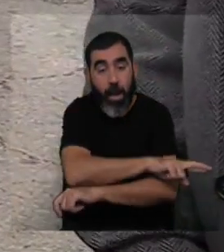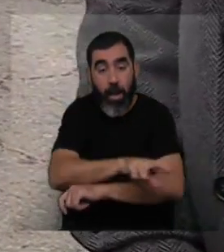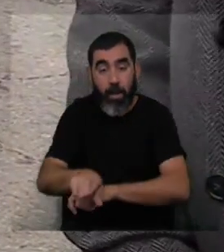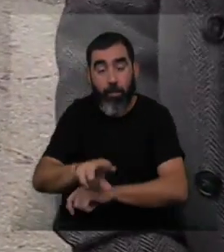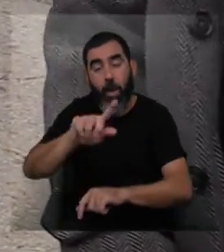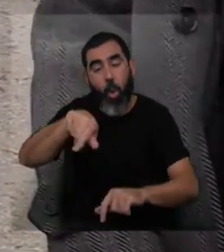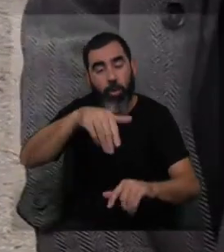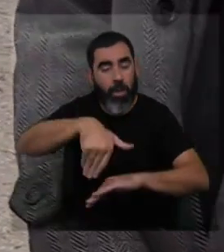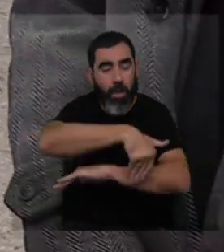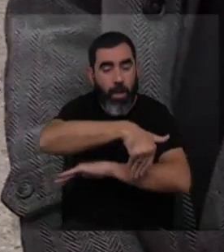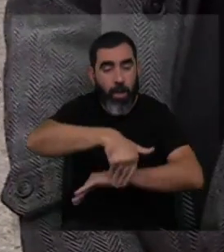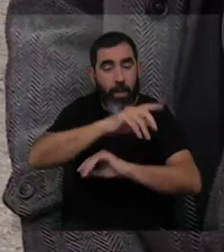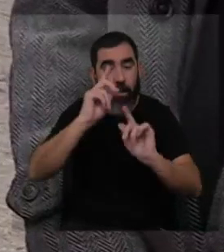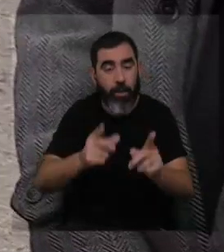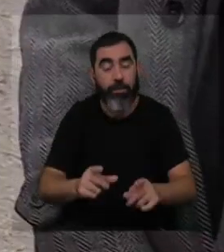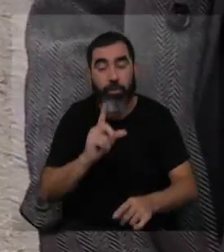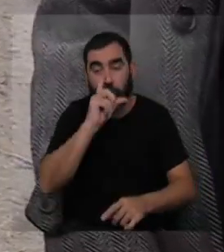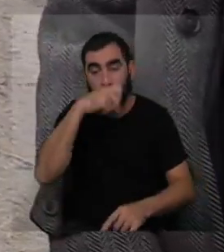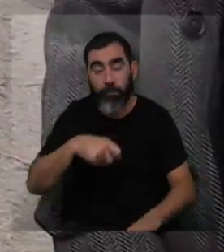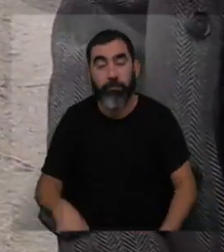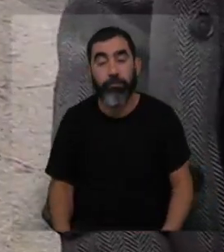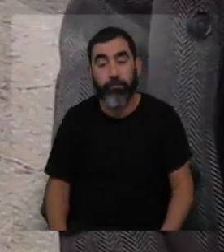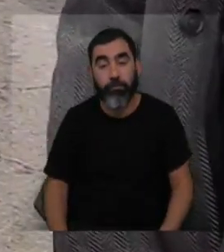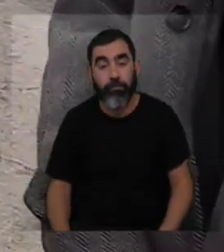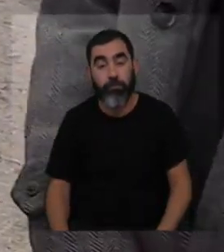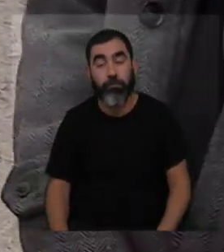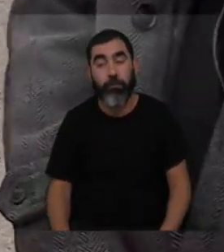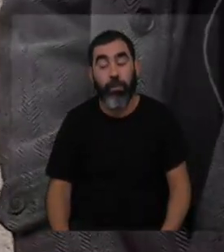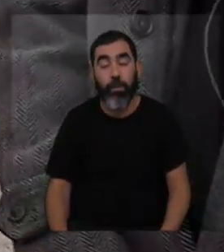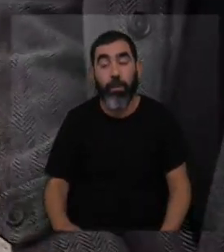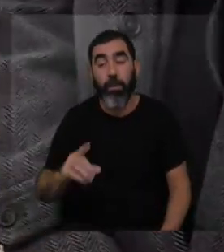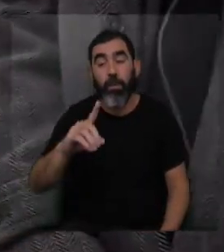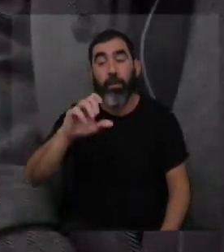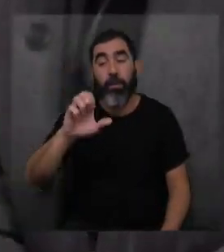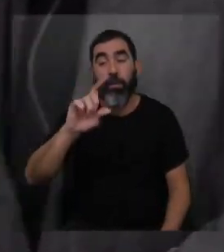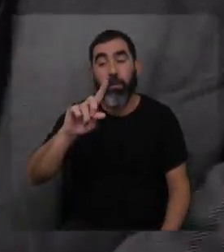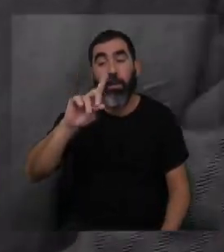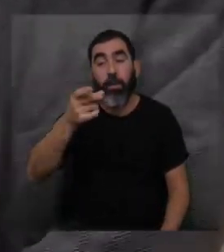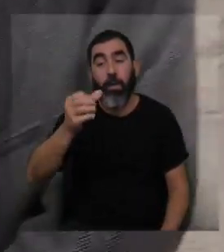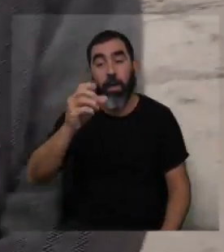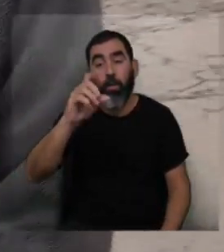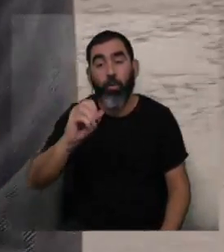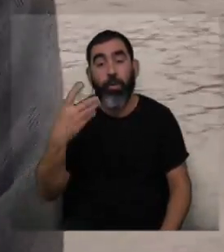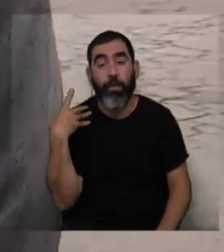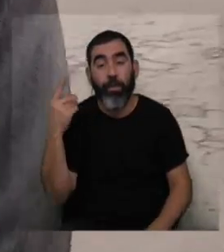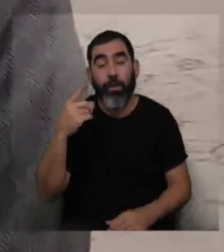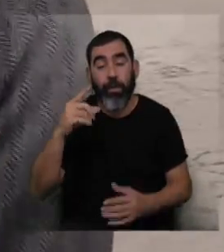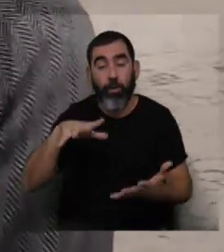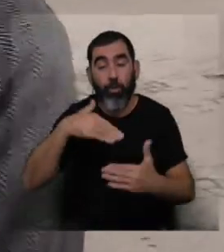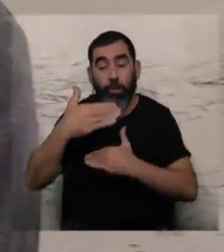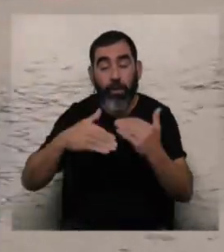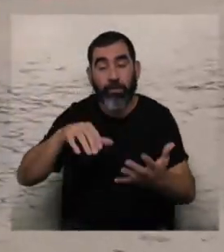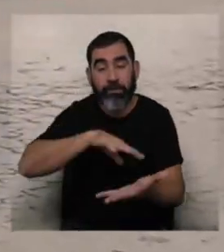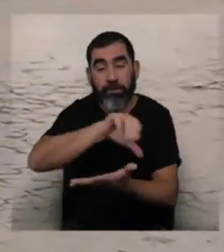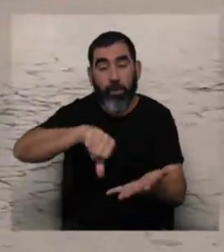en otras avenidas de Montevideo. Y estamos con Martín Delgado, el director de Desarrollo Urbano. Gracias por estos minutos. ¿En qué